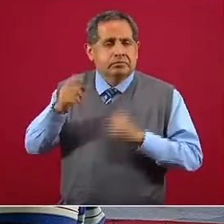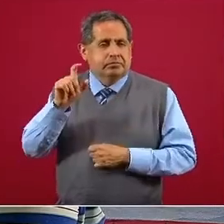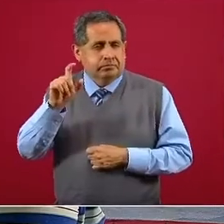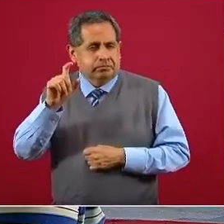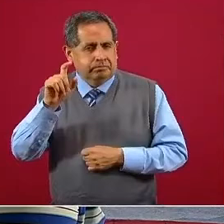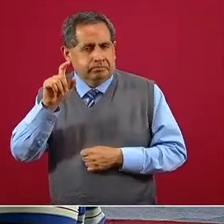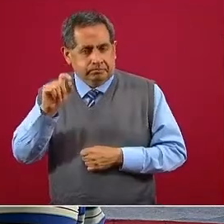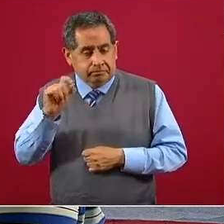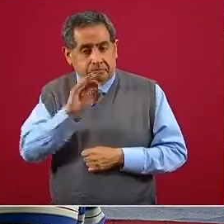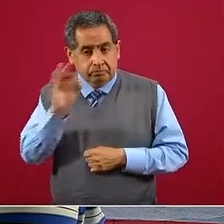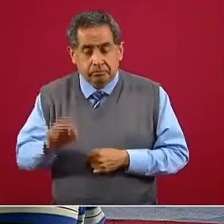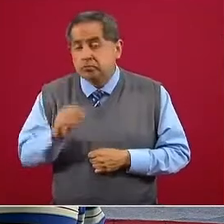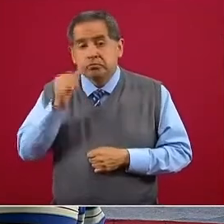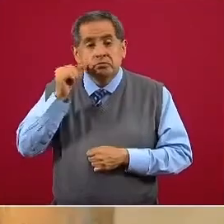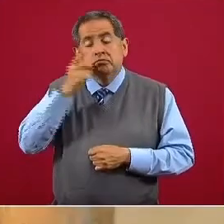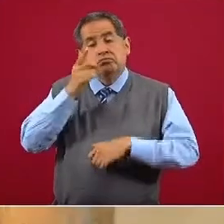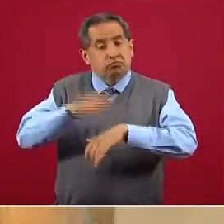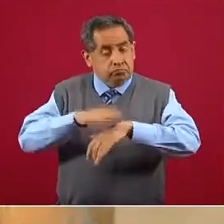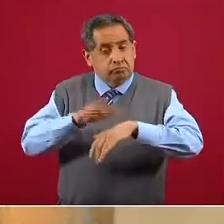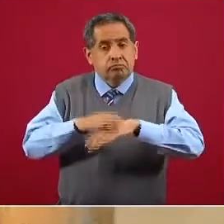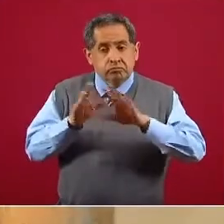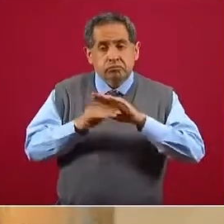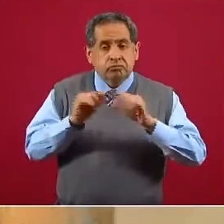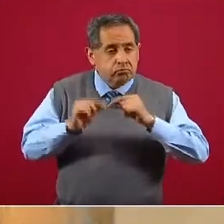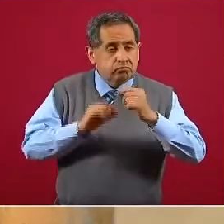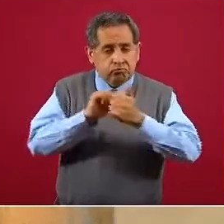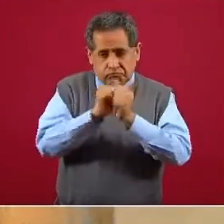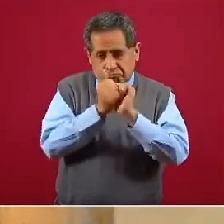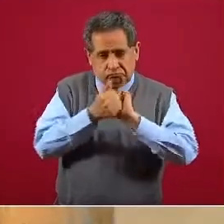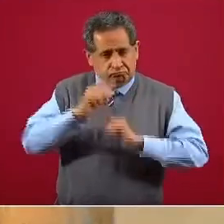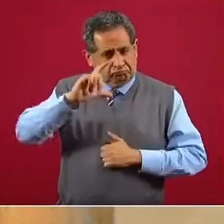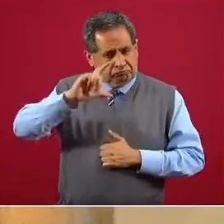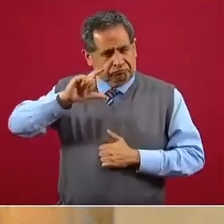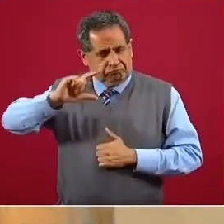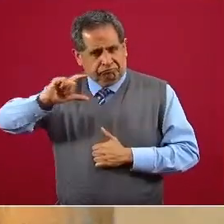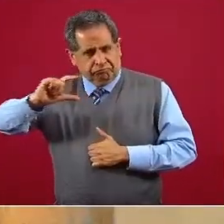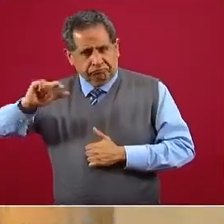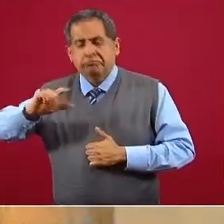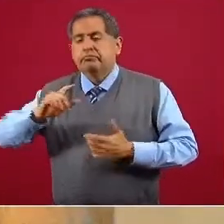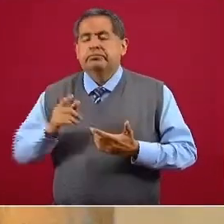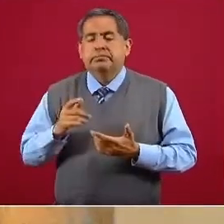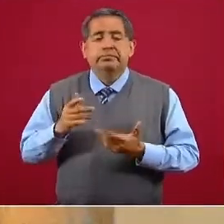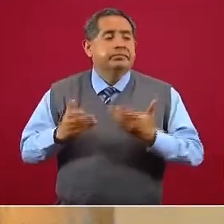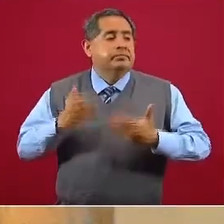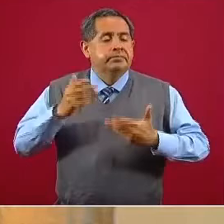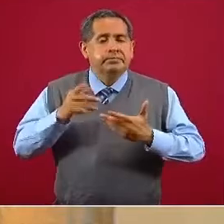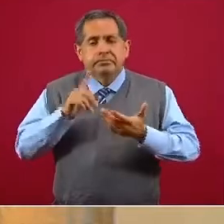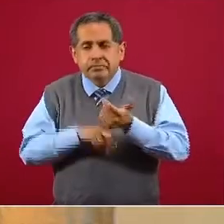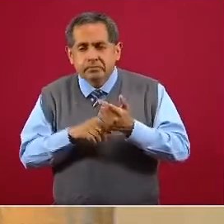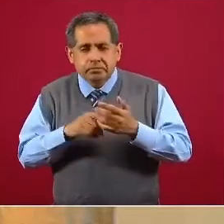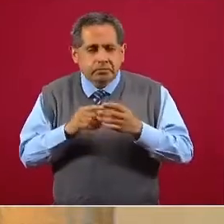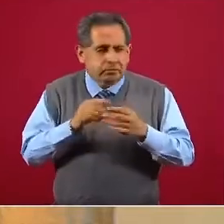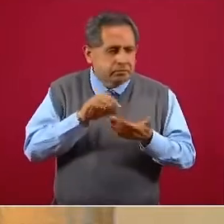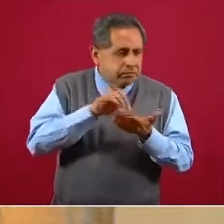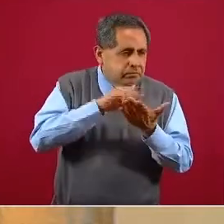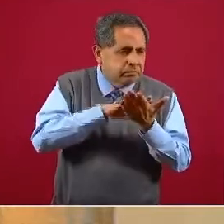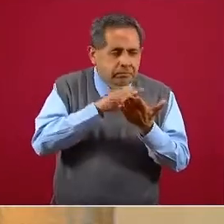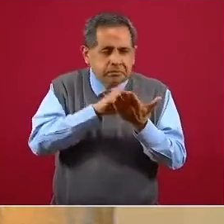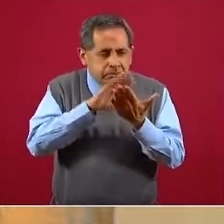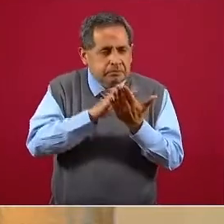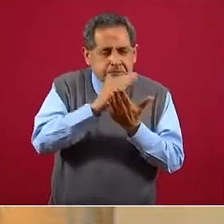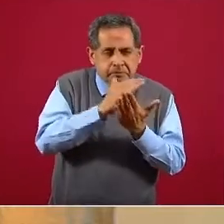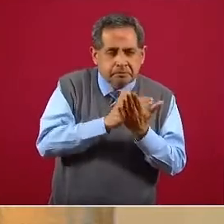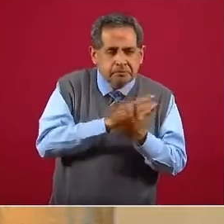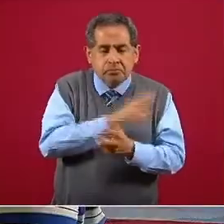20%. Comentamos ayer que esta reducción se iba a ir moviendo en función de cómo se van integrando los resultados y los nuevos casos durante toda